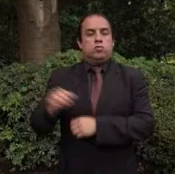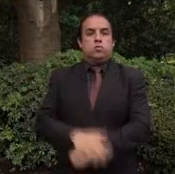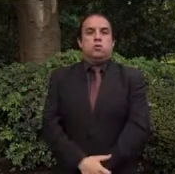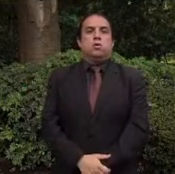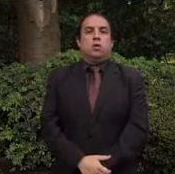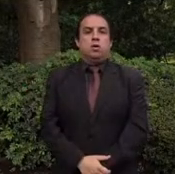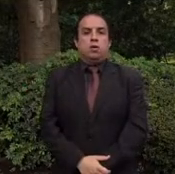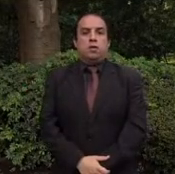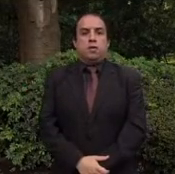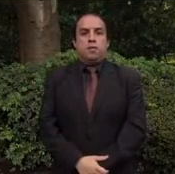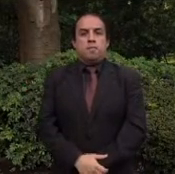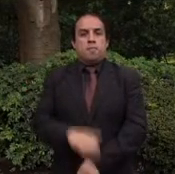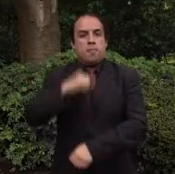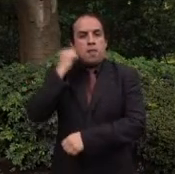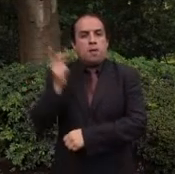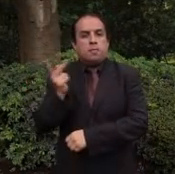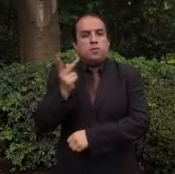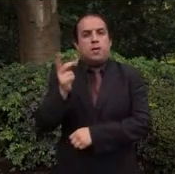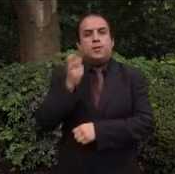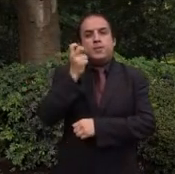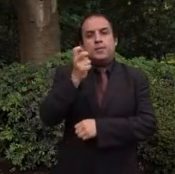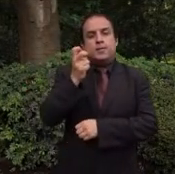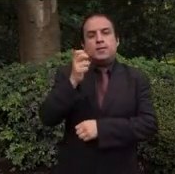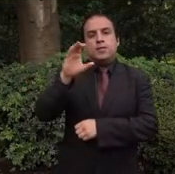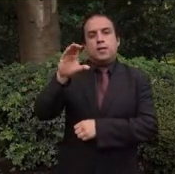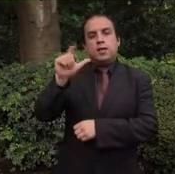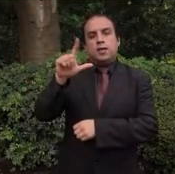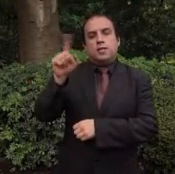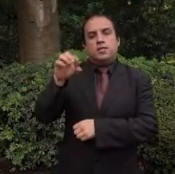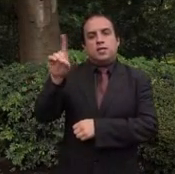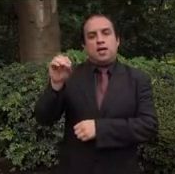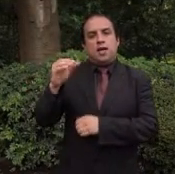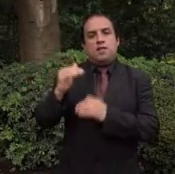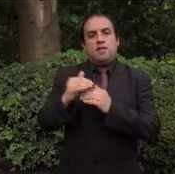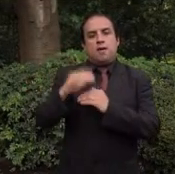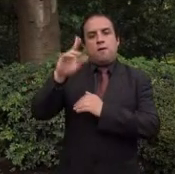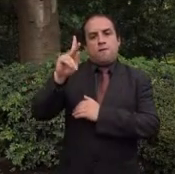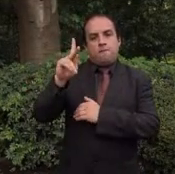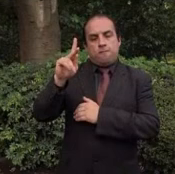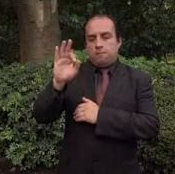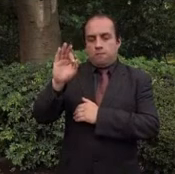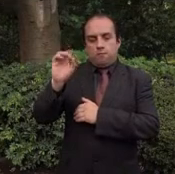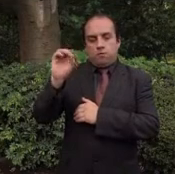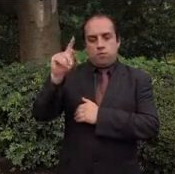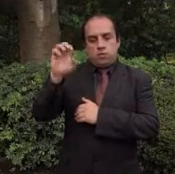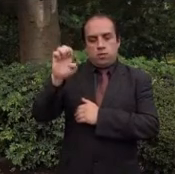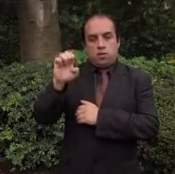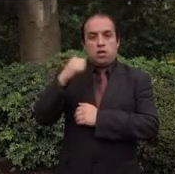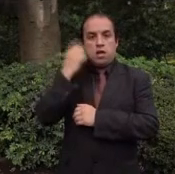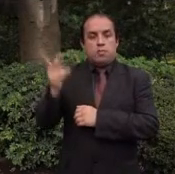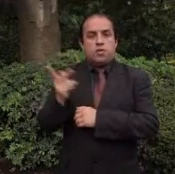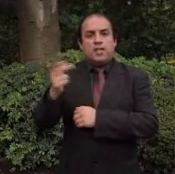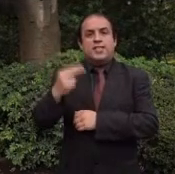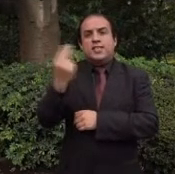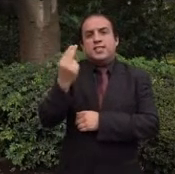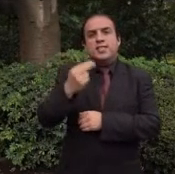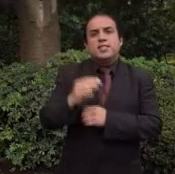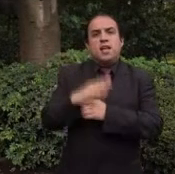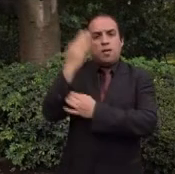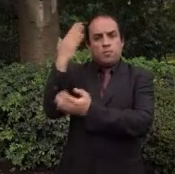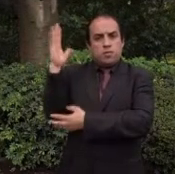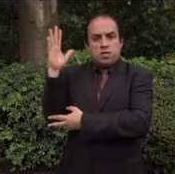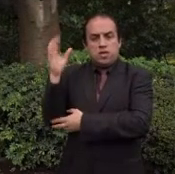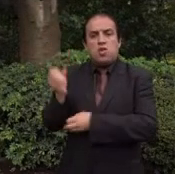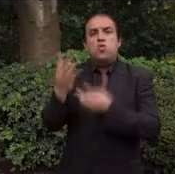quisiera preguntarle sobre esta calzada flotante. Preguntarle si se requiere talar árboles y si es así,